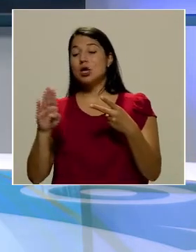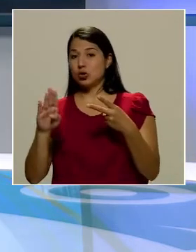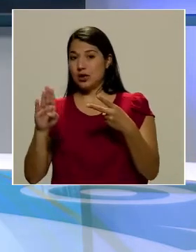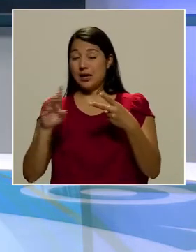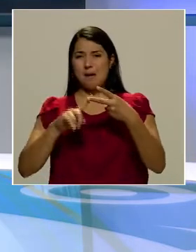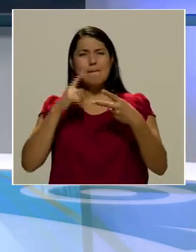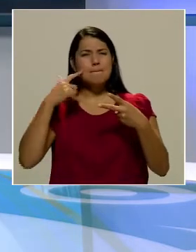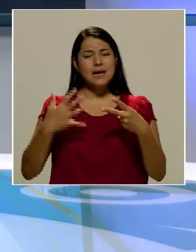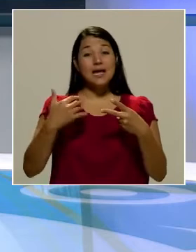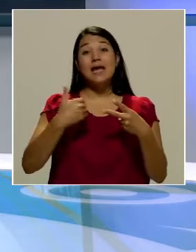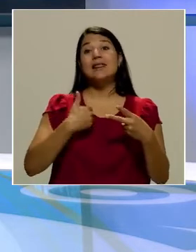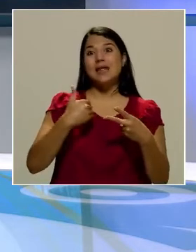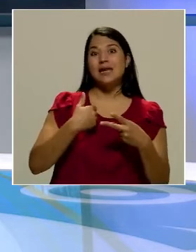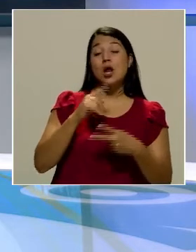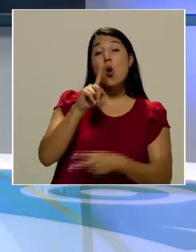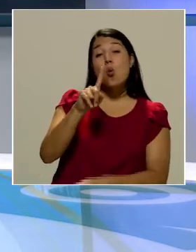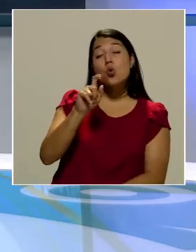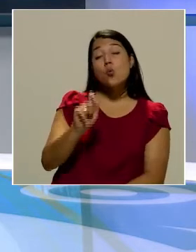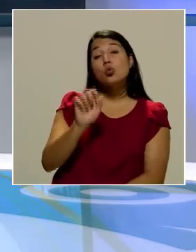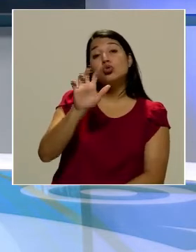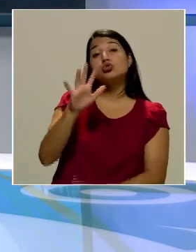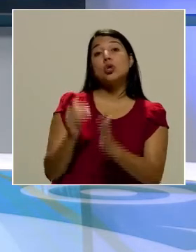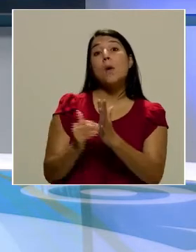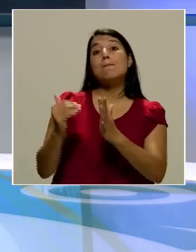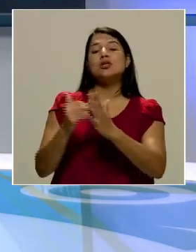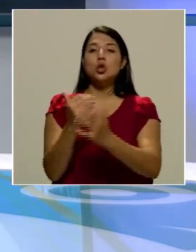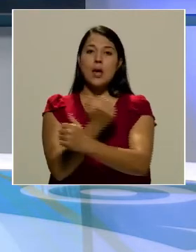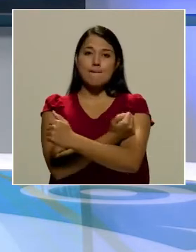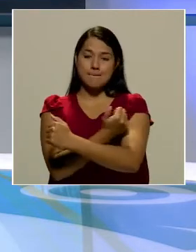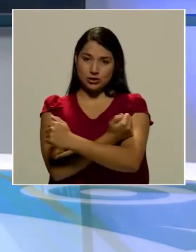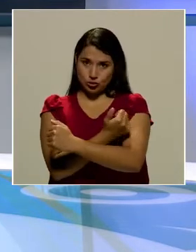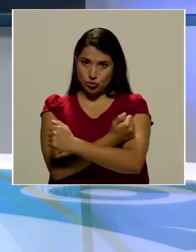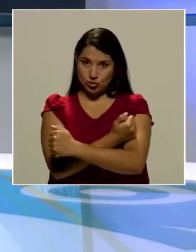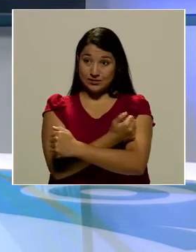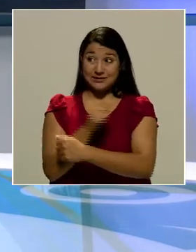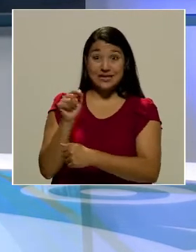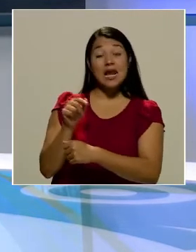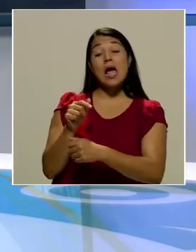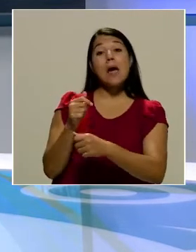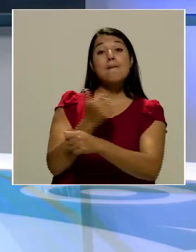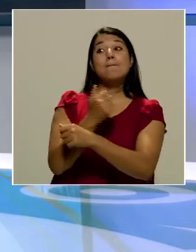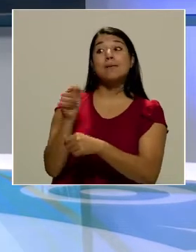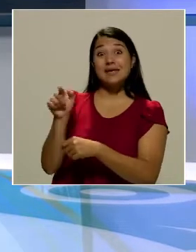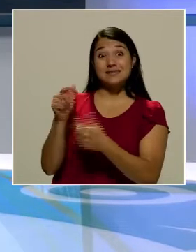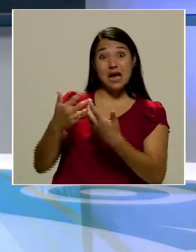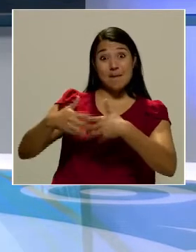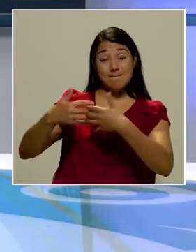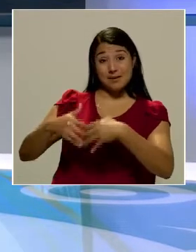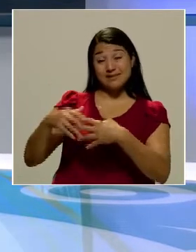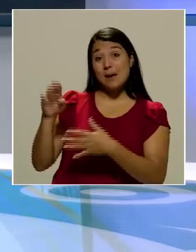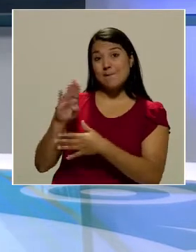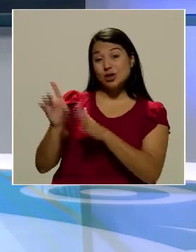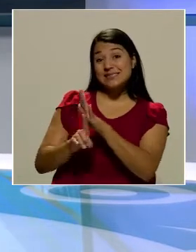obtener 1.5 millones de dosis de la vacuna que BioNTech está desarrollando en Alemania. Más adelante en